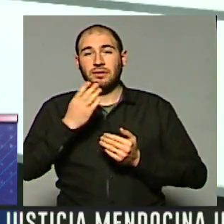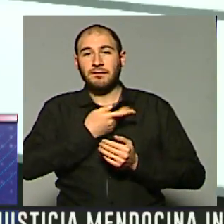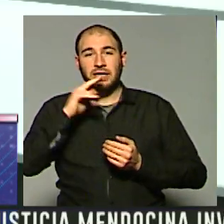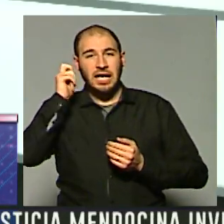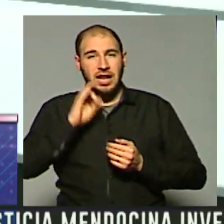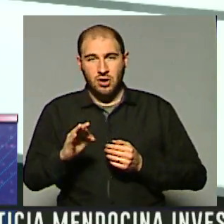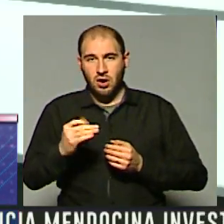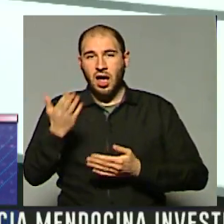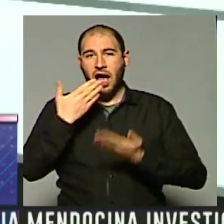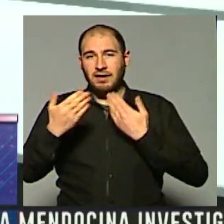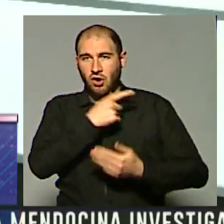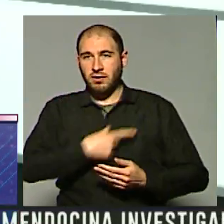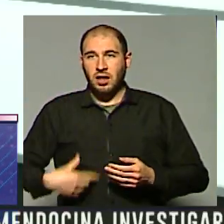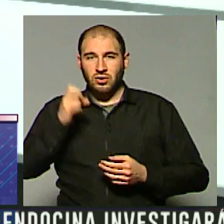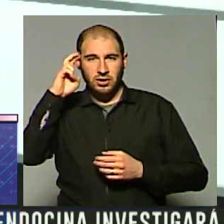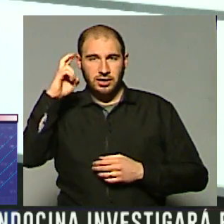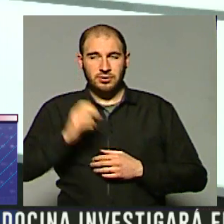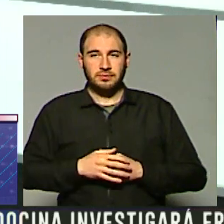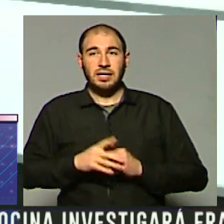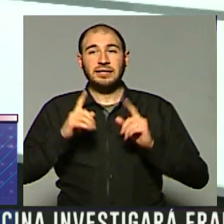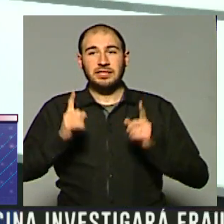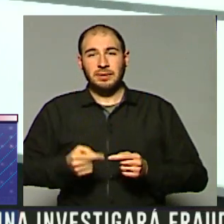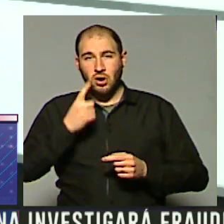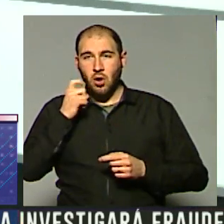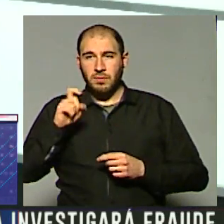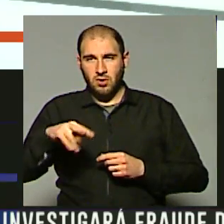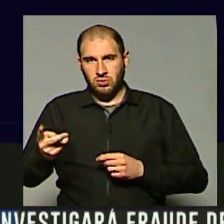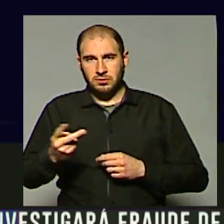a ver lo que decía el gobernador Alfredo Cornejo y también Frigerio.